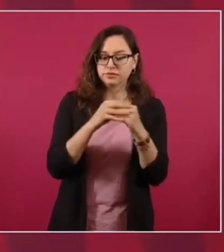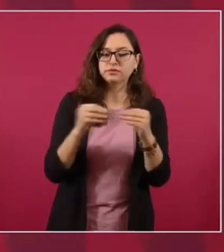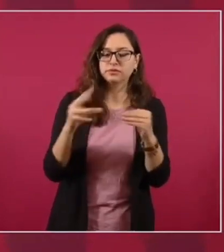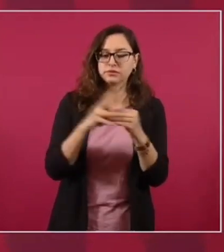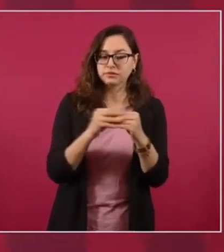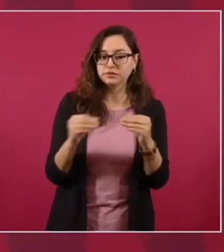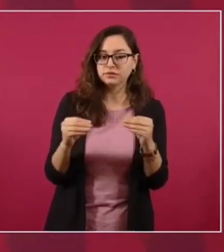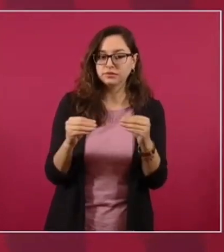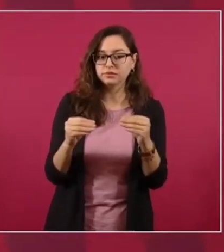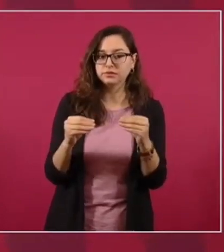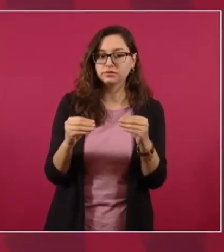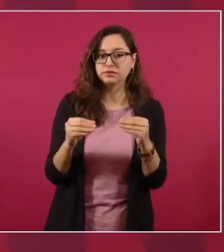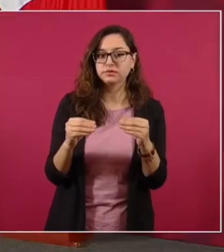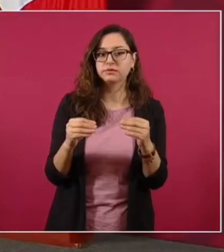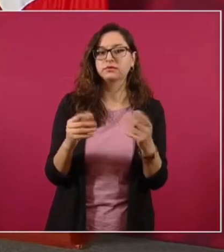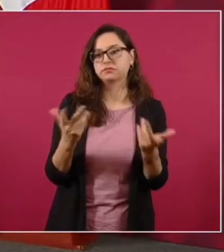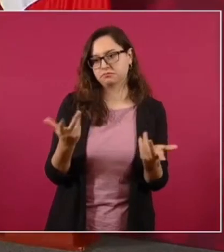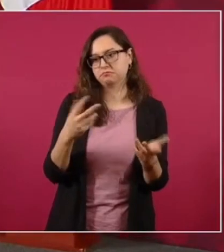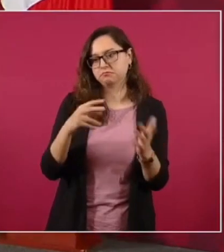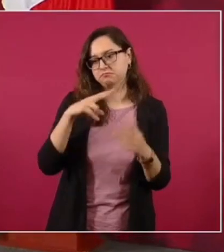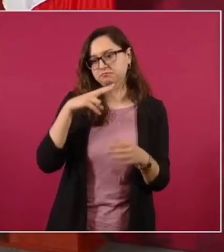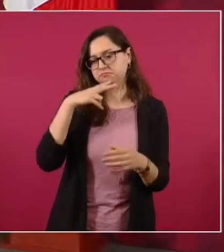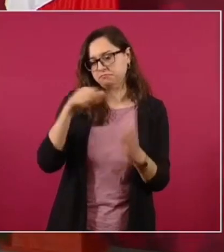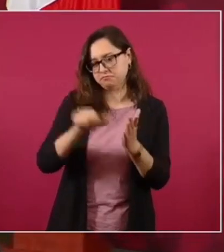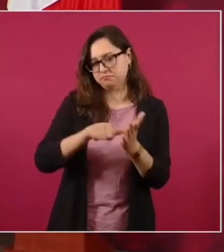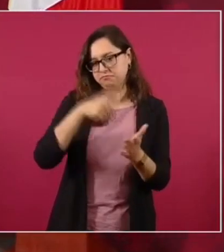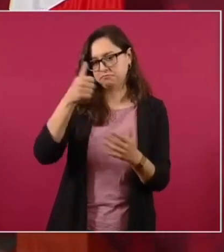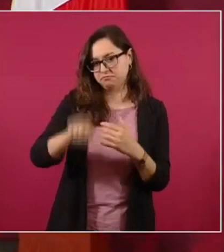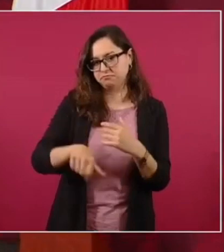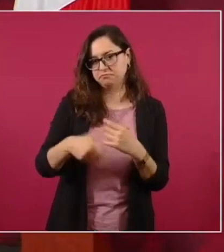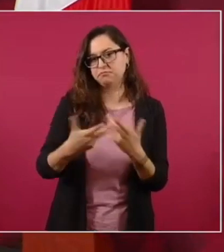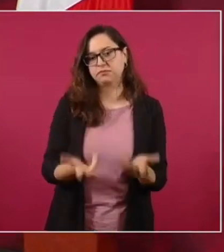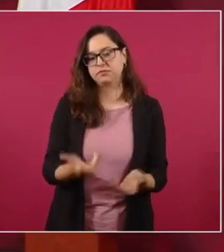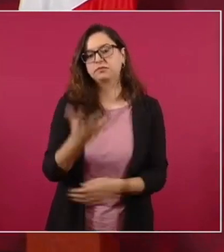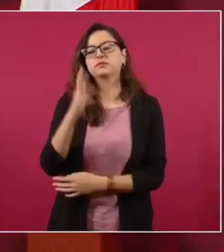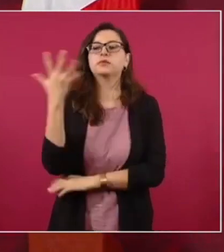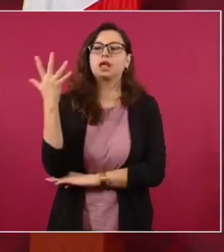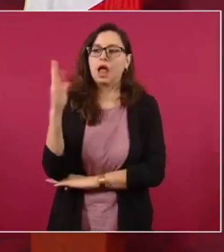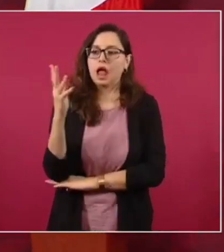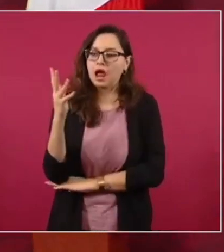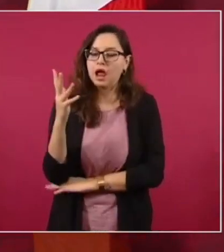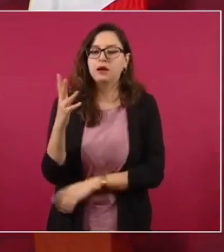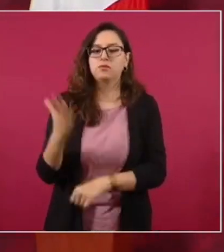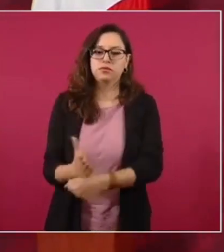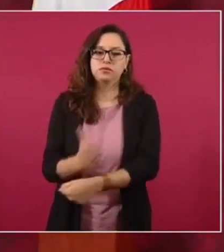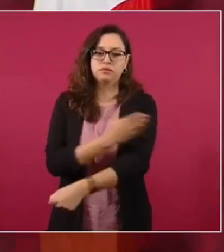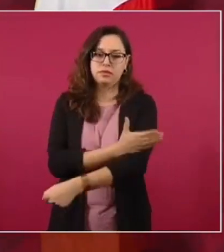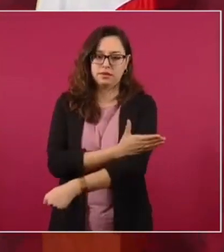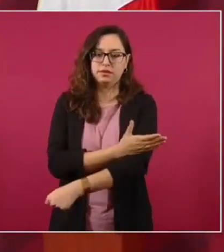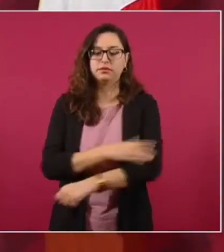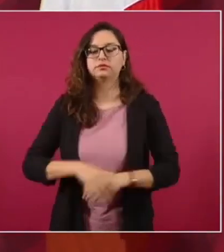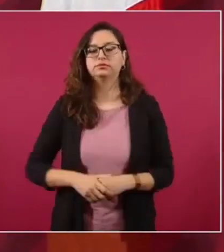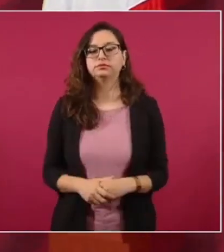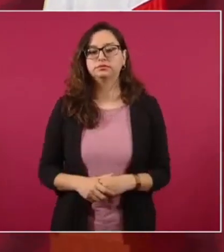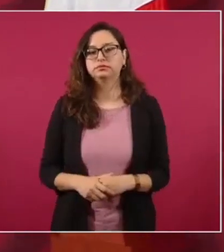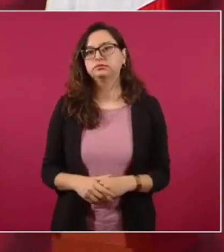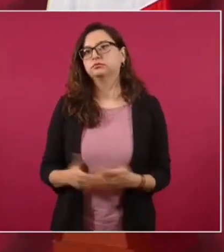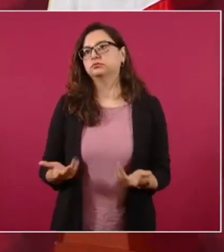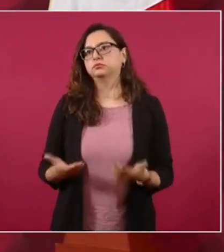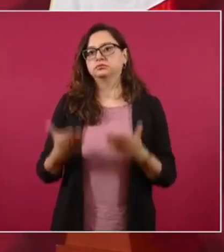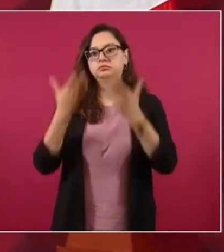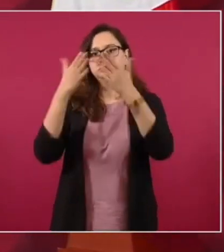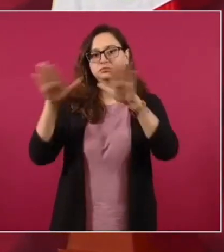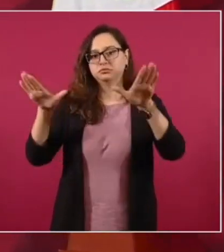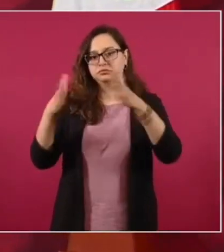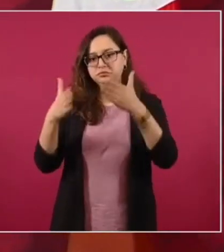frutales como el aguacate y árboles maderables como los